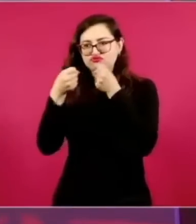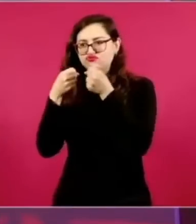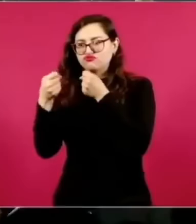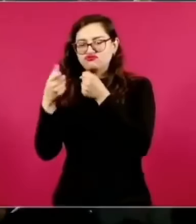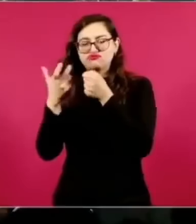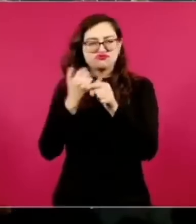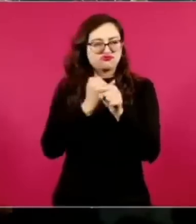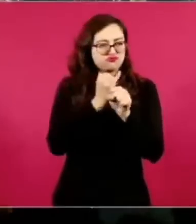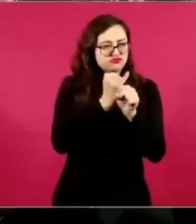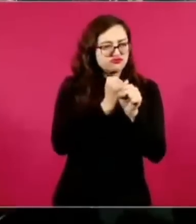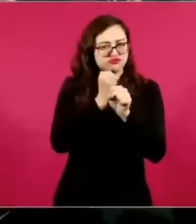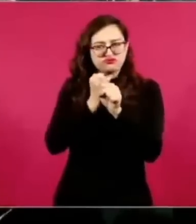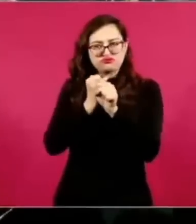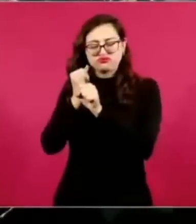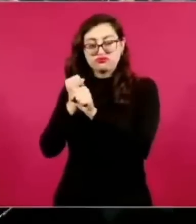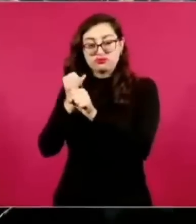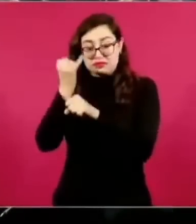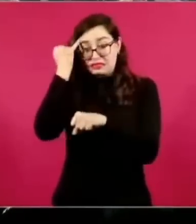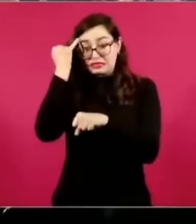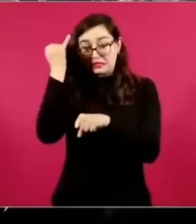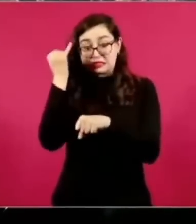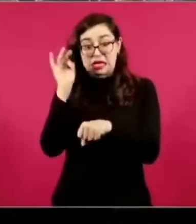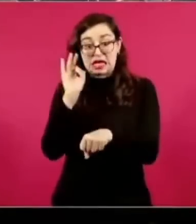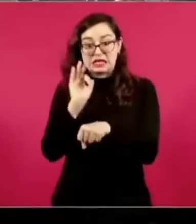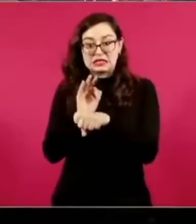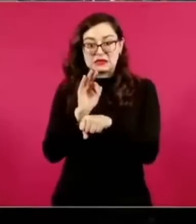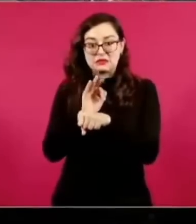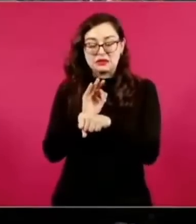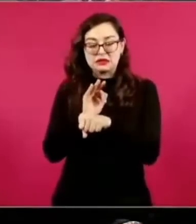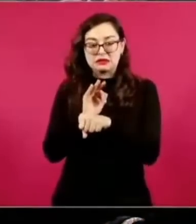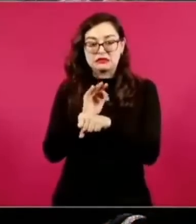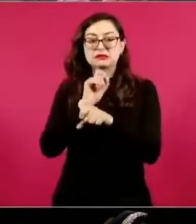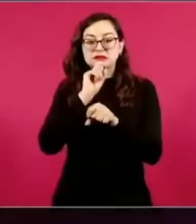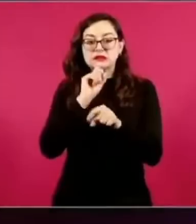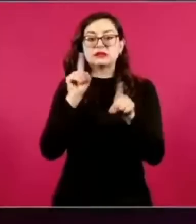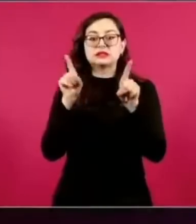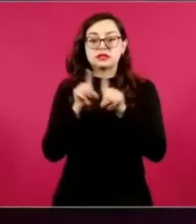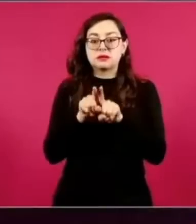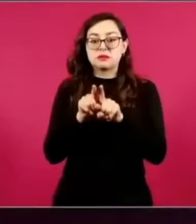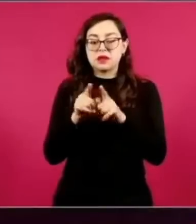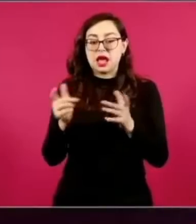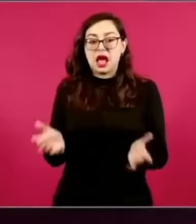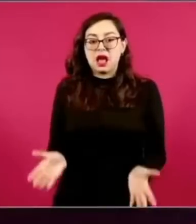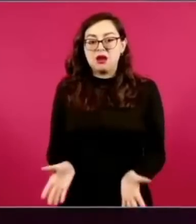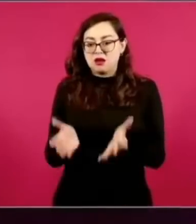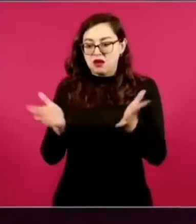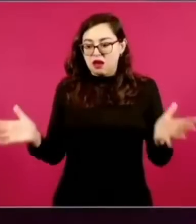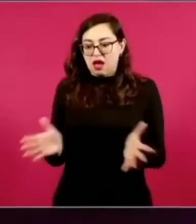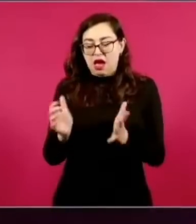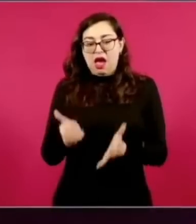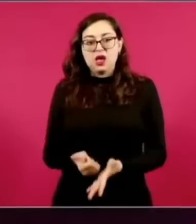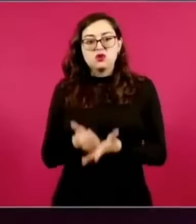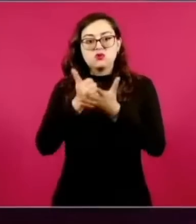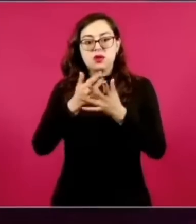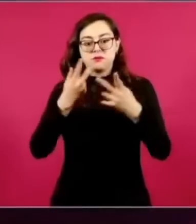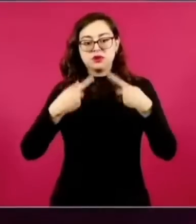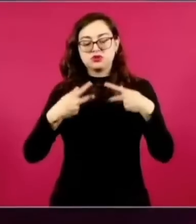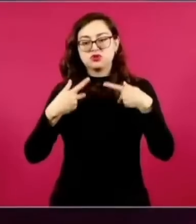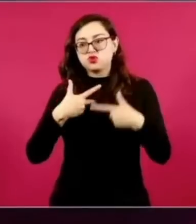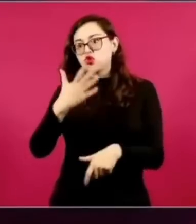no solo difundían ideas, formaban cuadros. Es el movimiento